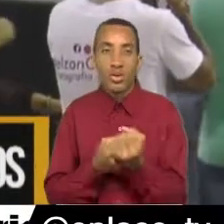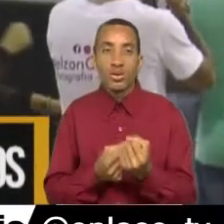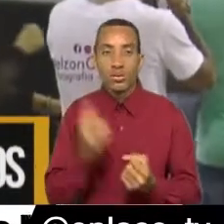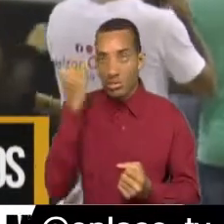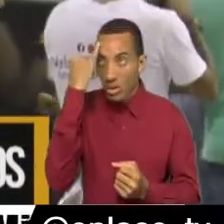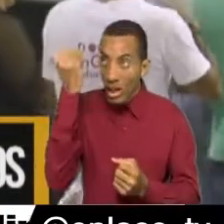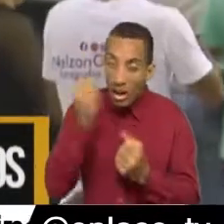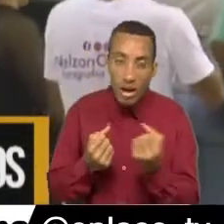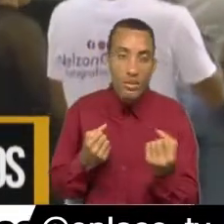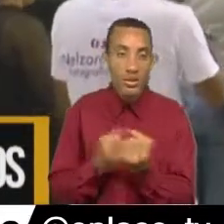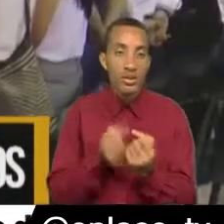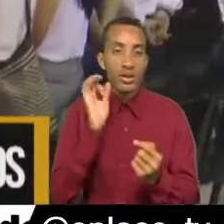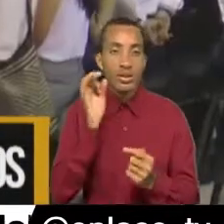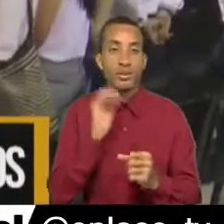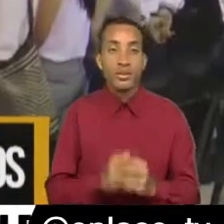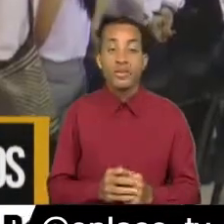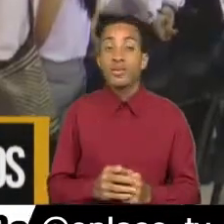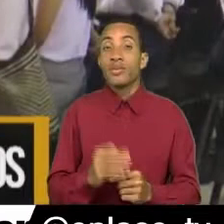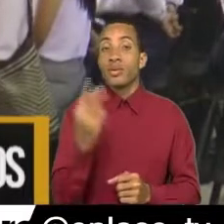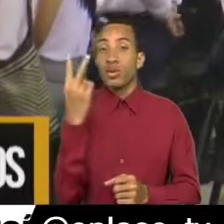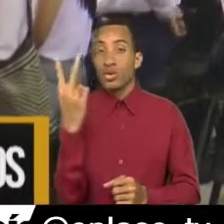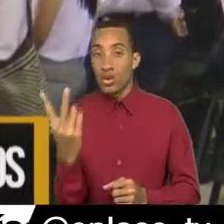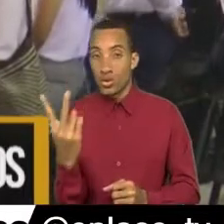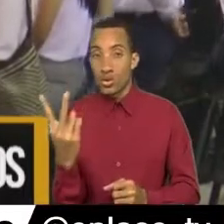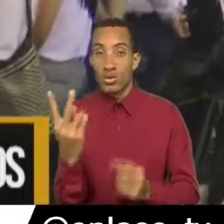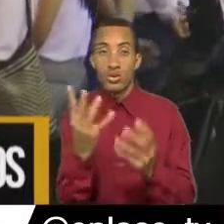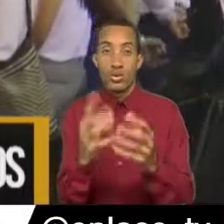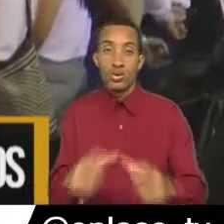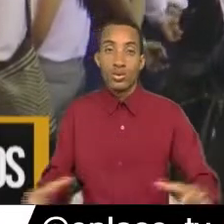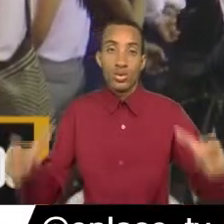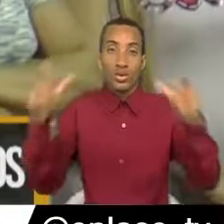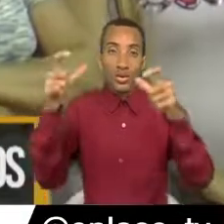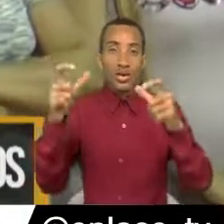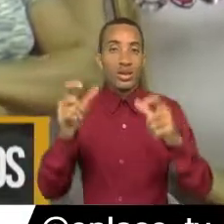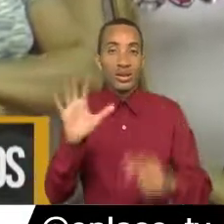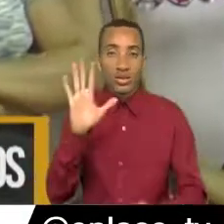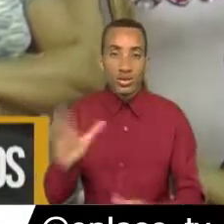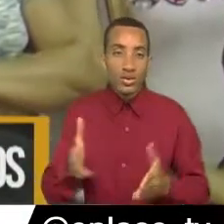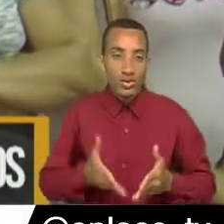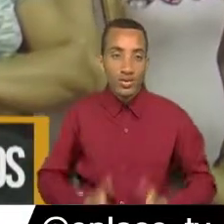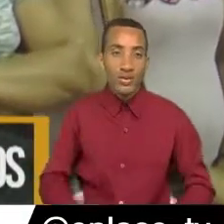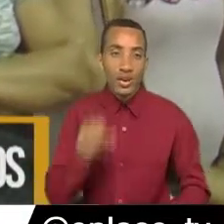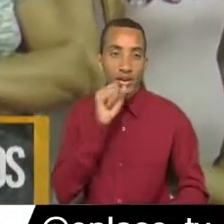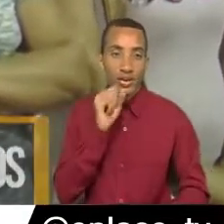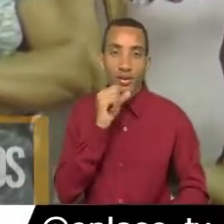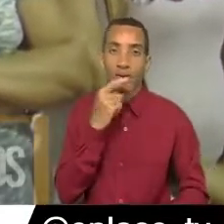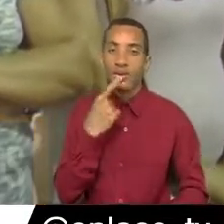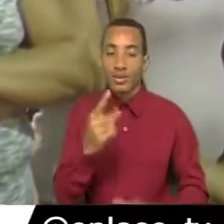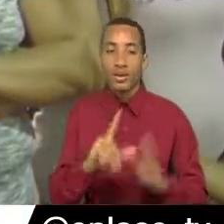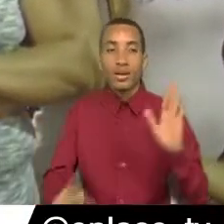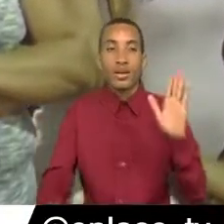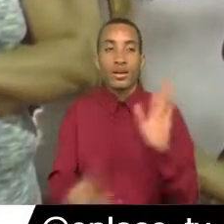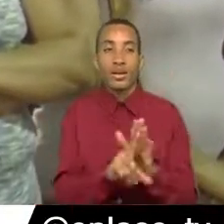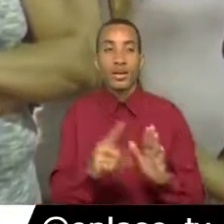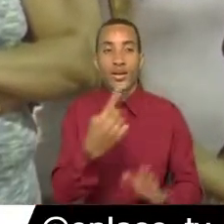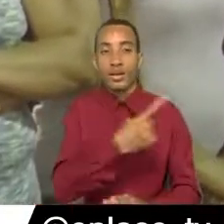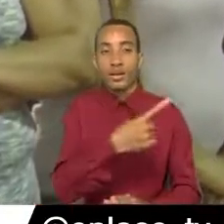Ambos congresistas barranqueños dijeron estar dispuestos a impulsar lo que se conocería como la ley del centenario del petróleo en